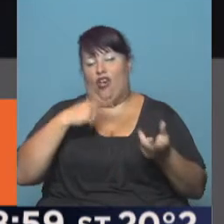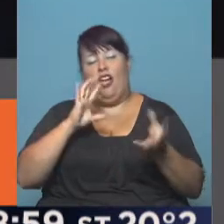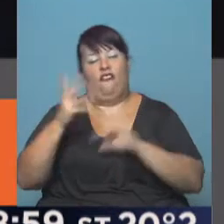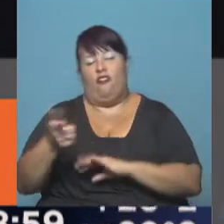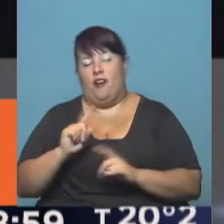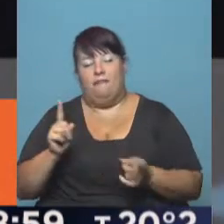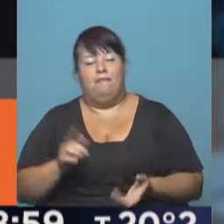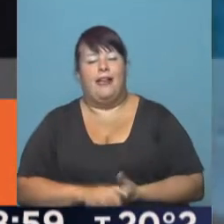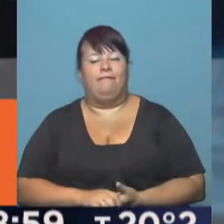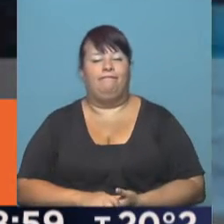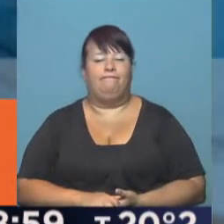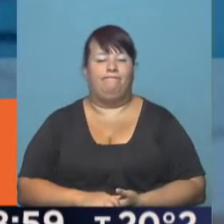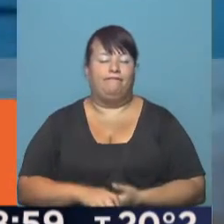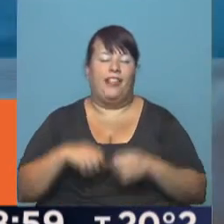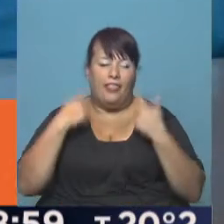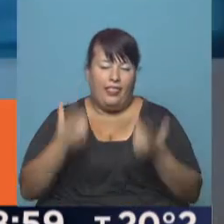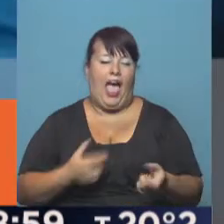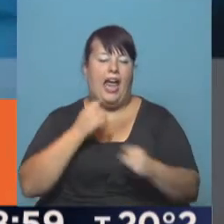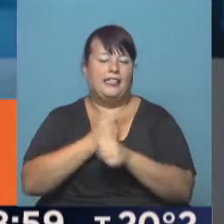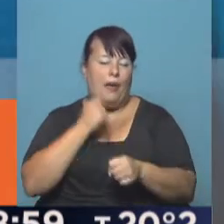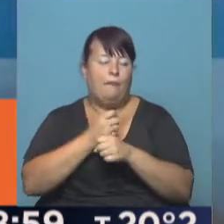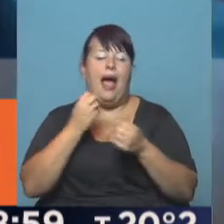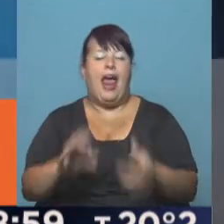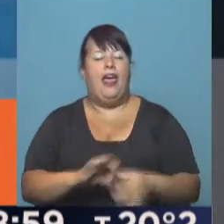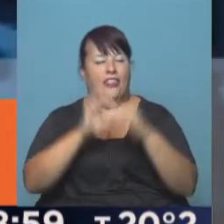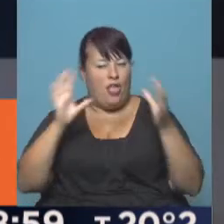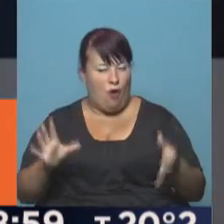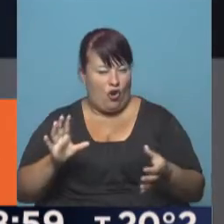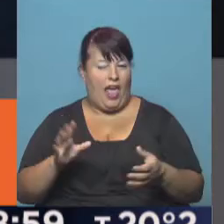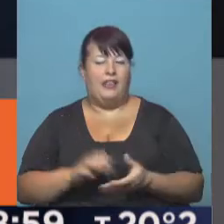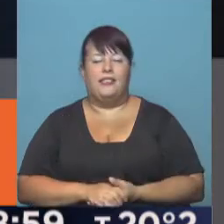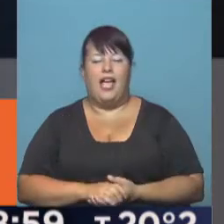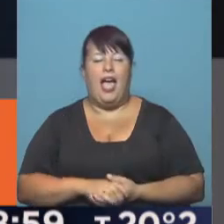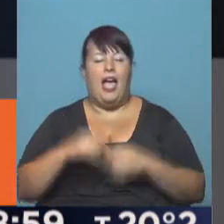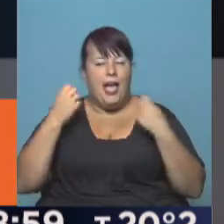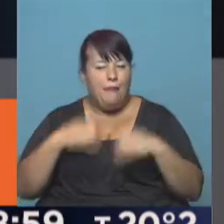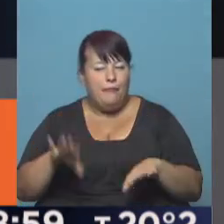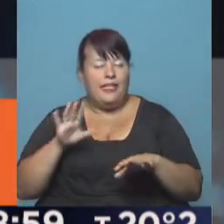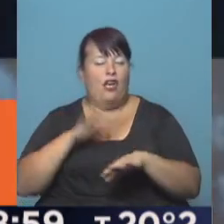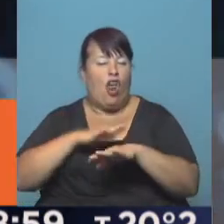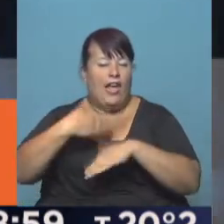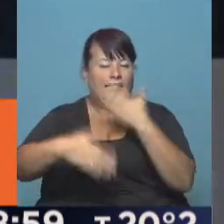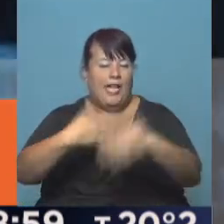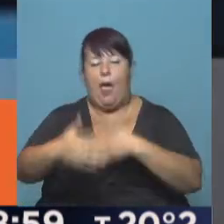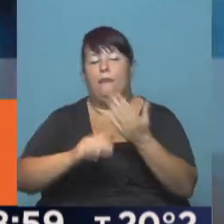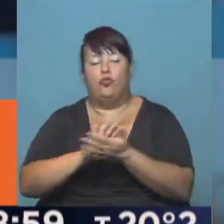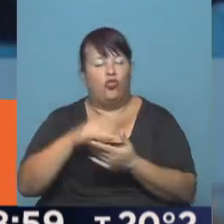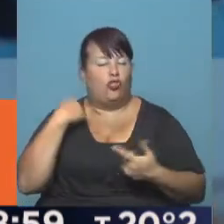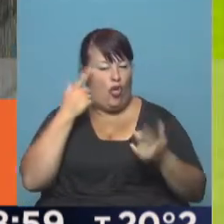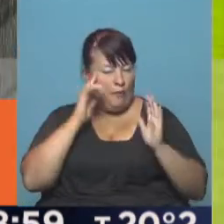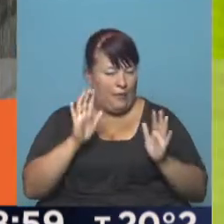de dar y trabajar para que la democracia empiece en el tiempo a dar la respuesta que todos